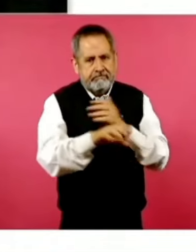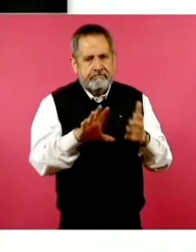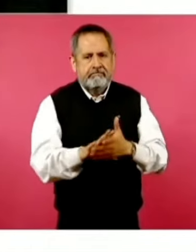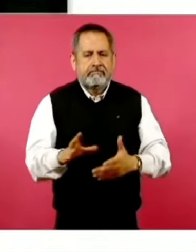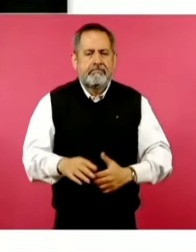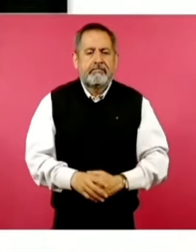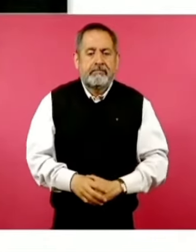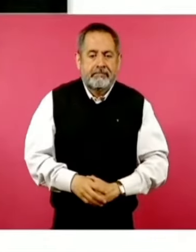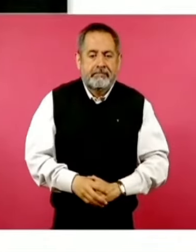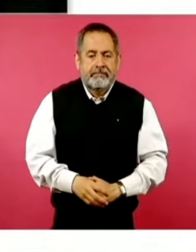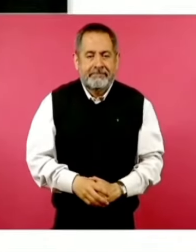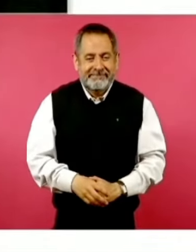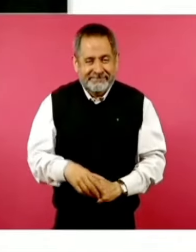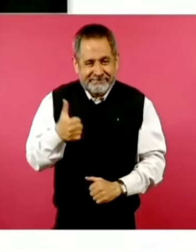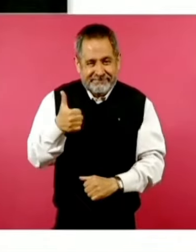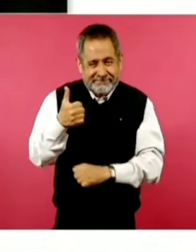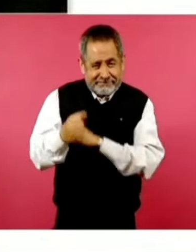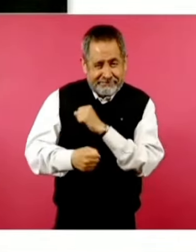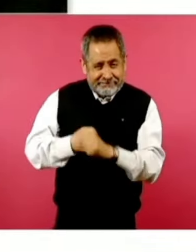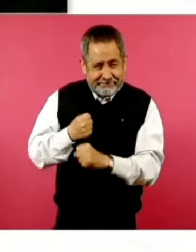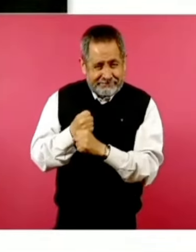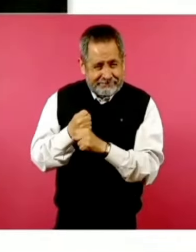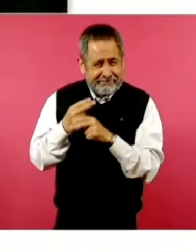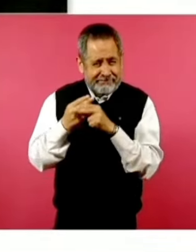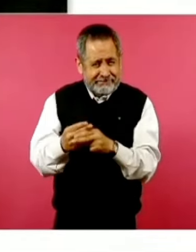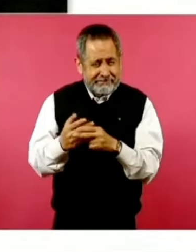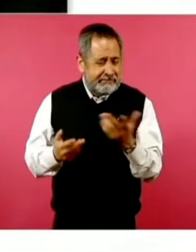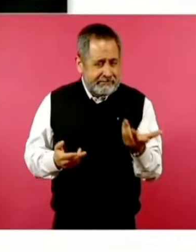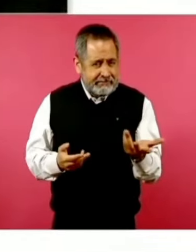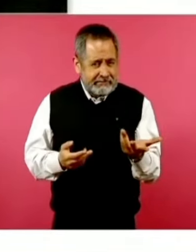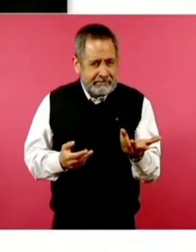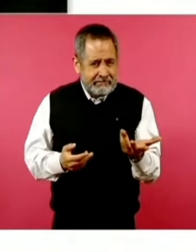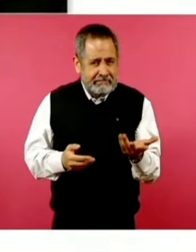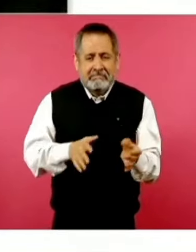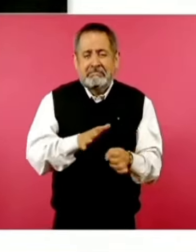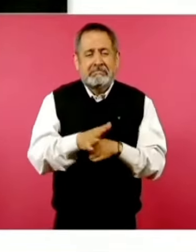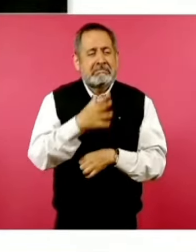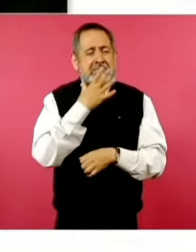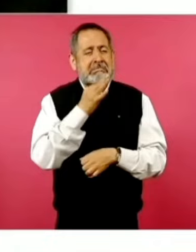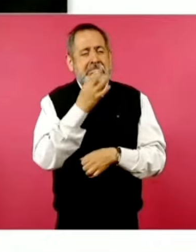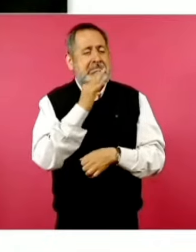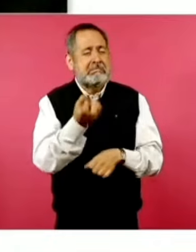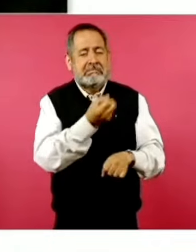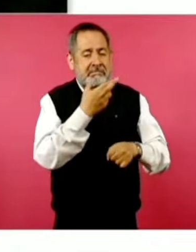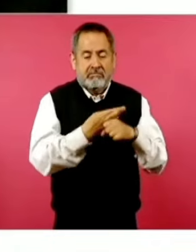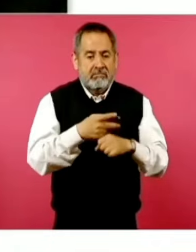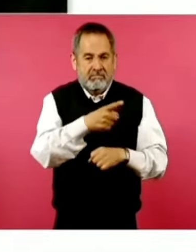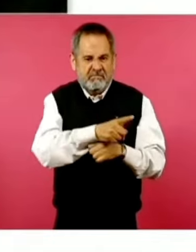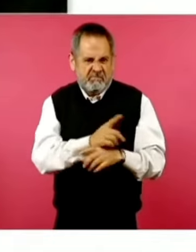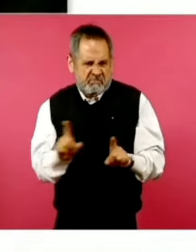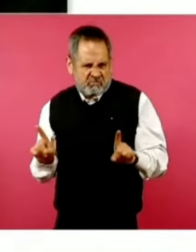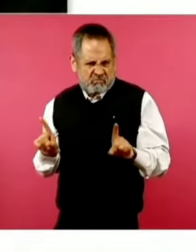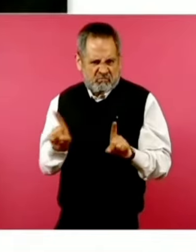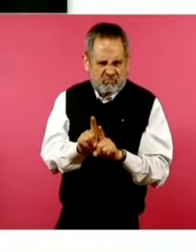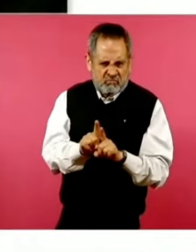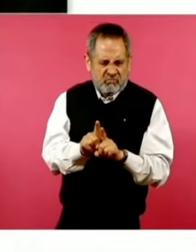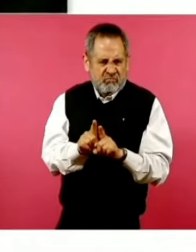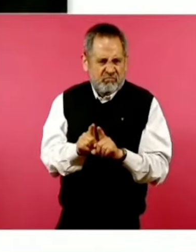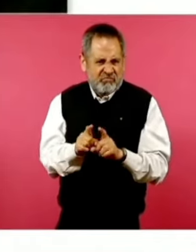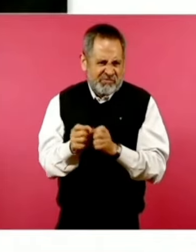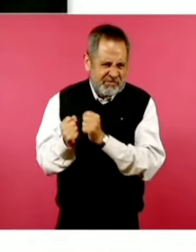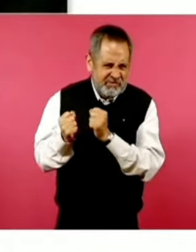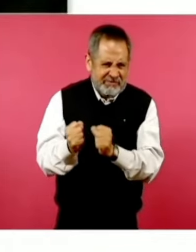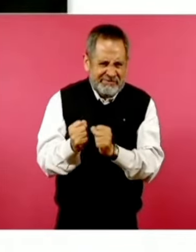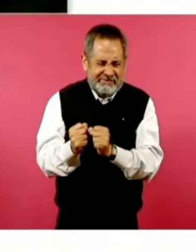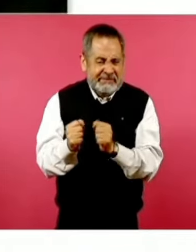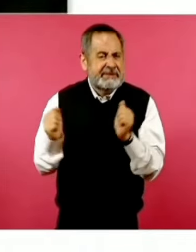6 años. Pero no era cualquier secretario de Seguridad Pública, era el brazo derecho.